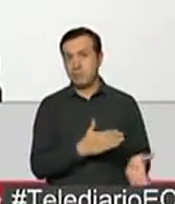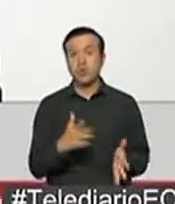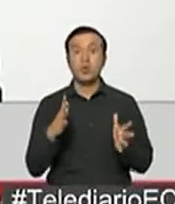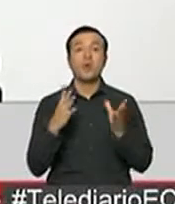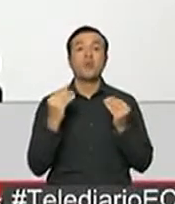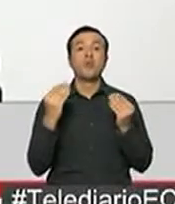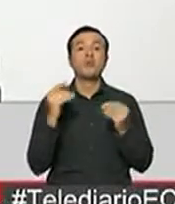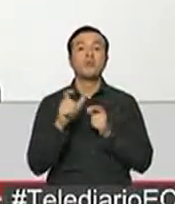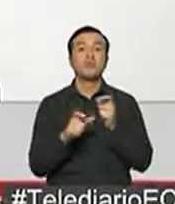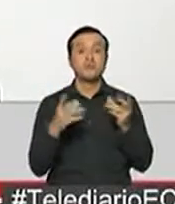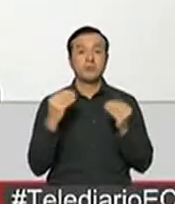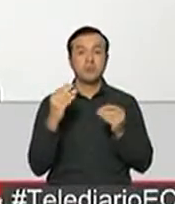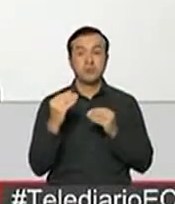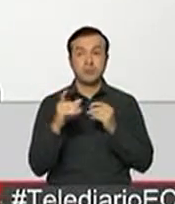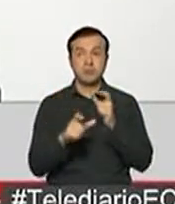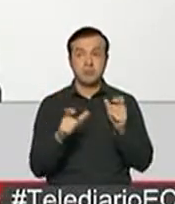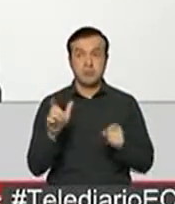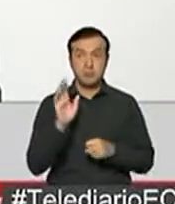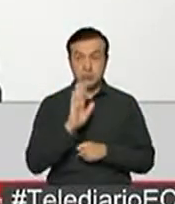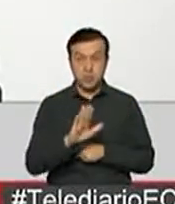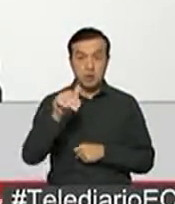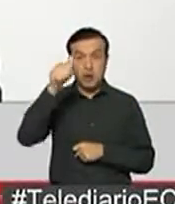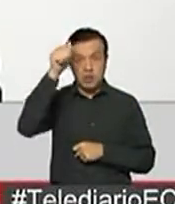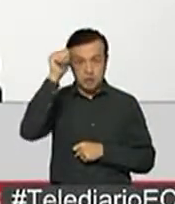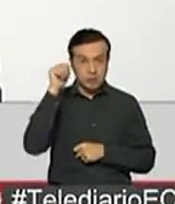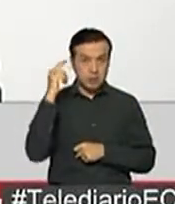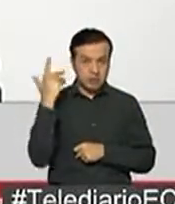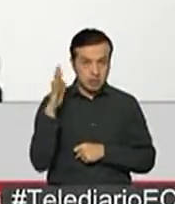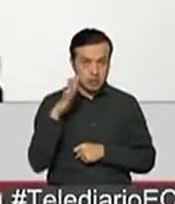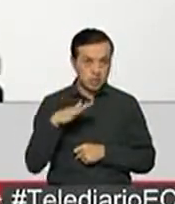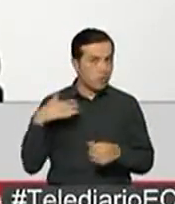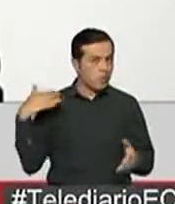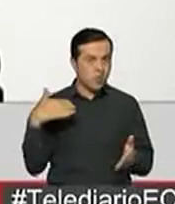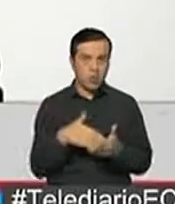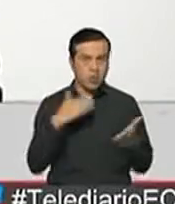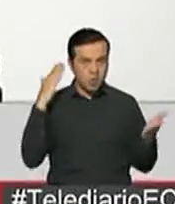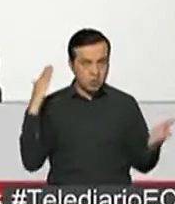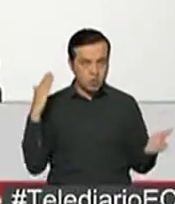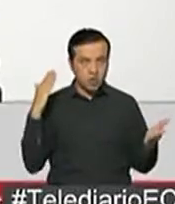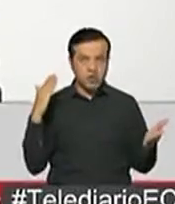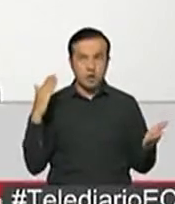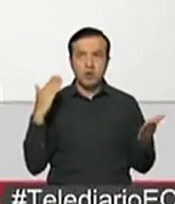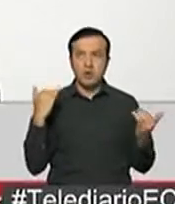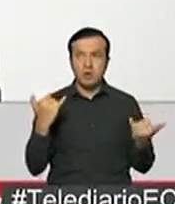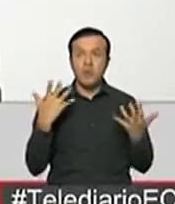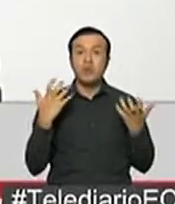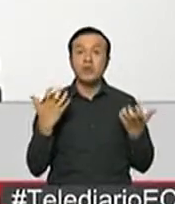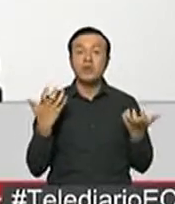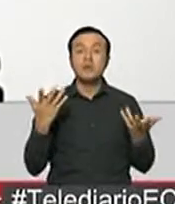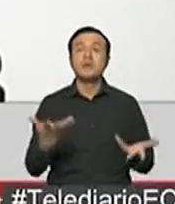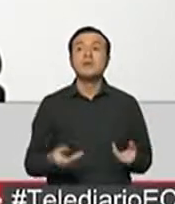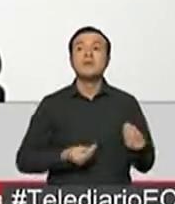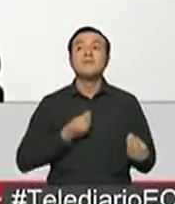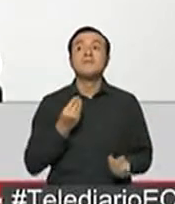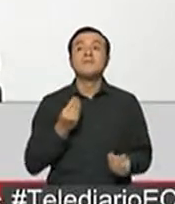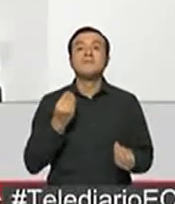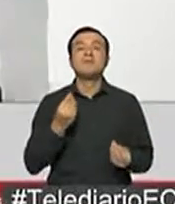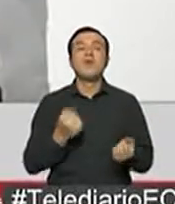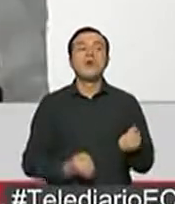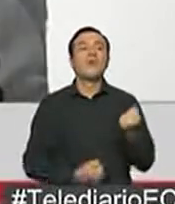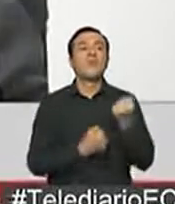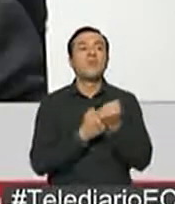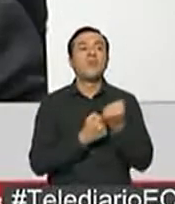personas que ayer estuvieron en contra hoy quieren ser los defensores